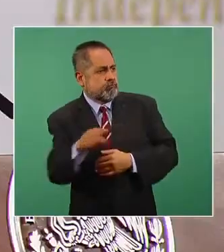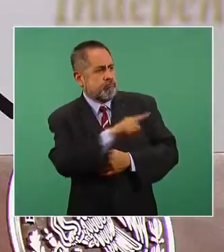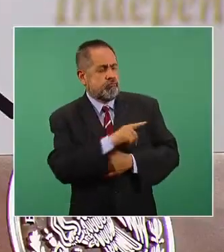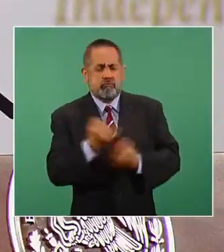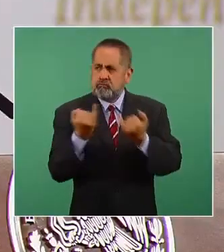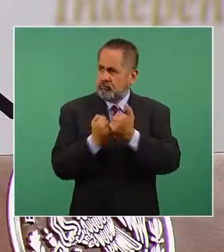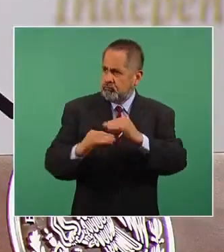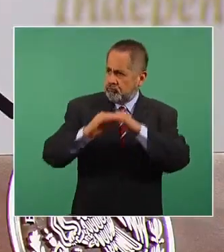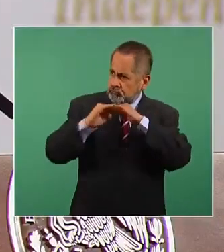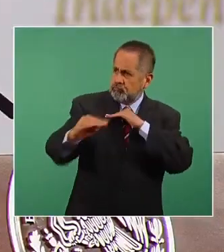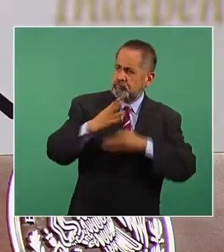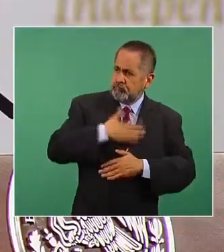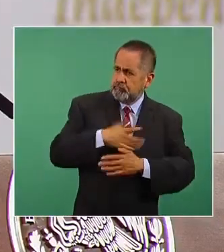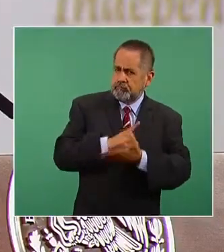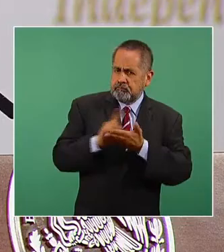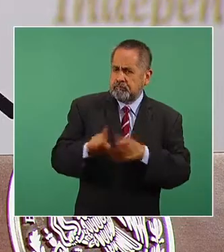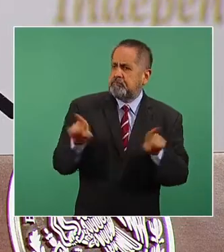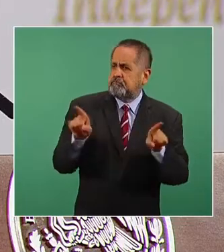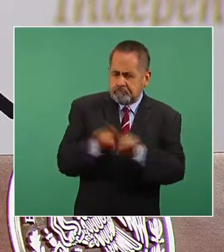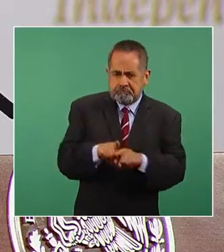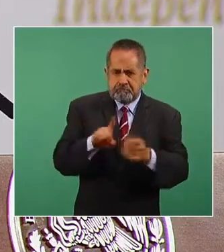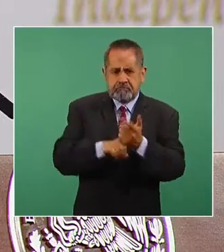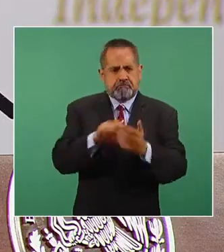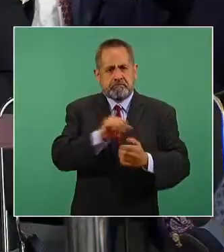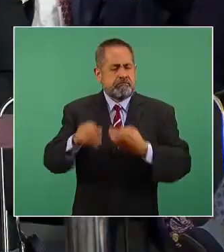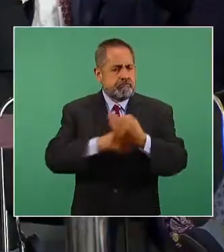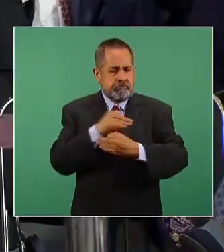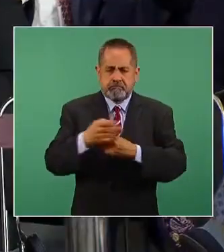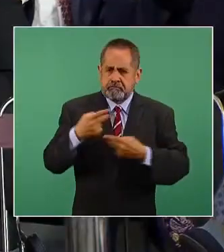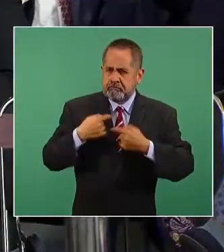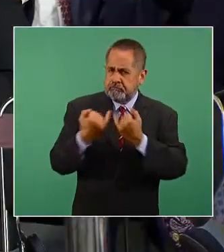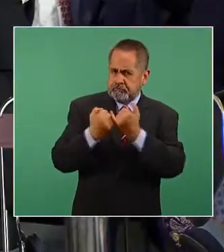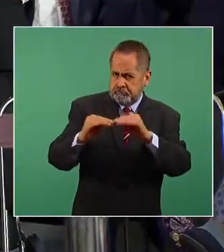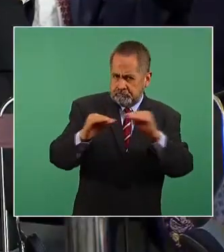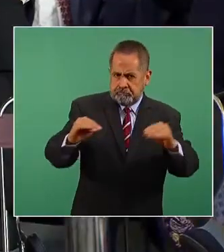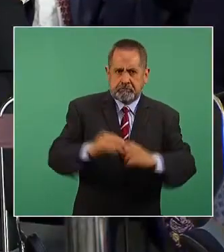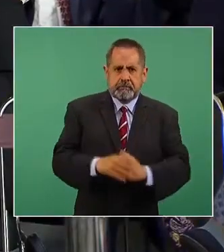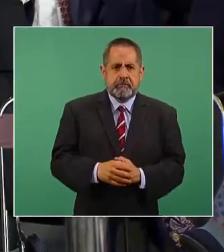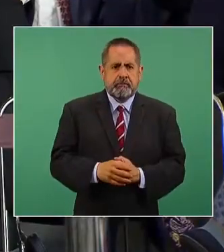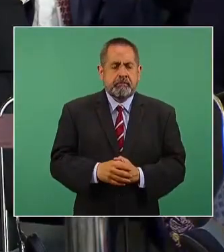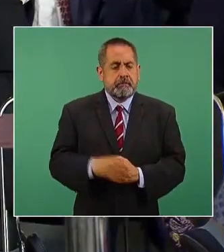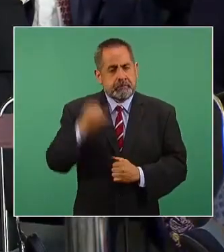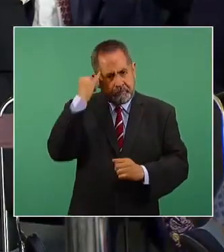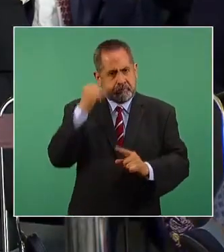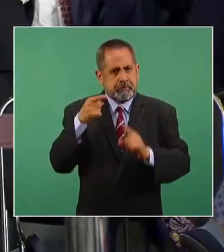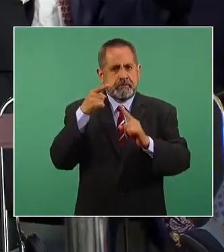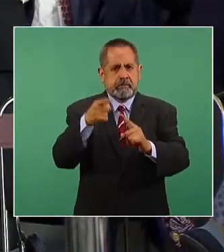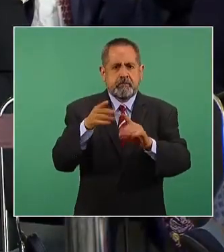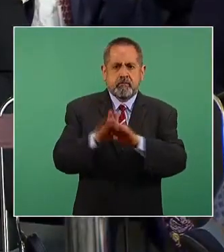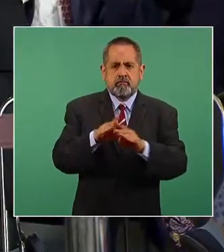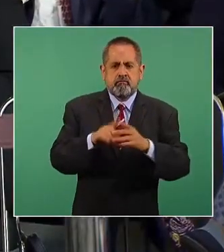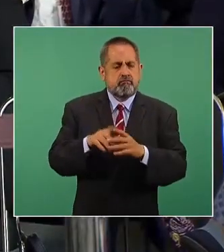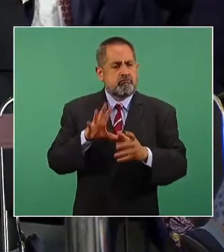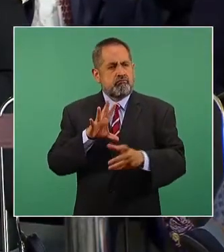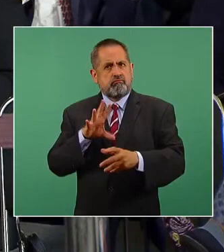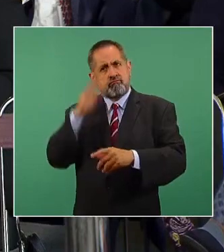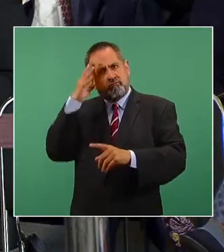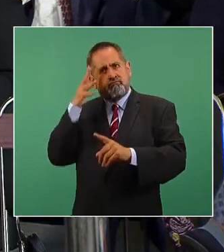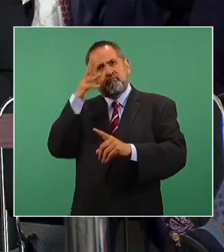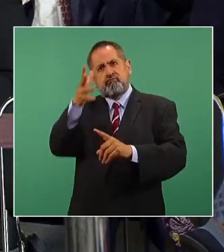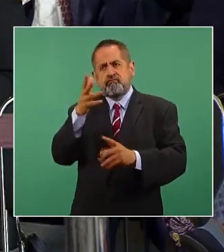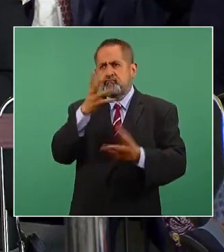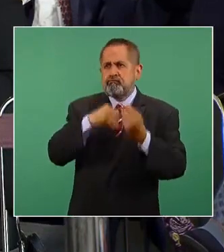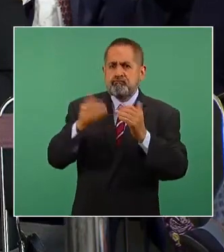el ejercicio de derechos en condiciones de igualdad. Las prerrogativas sobre la construcción del país que queremos